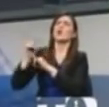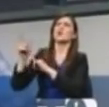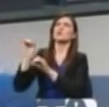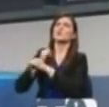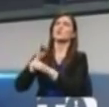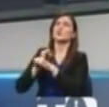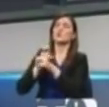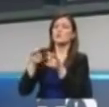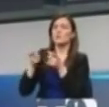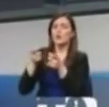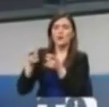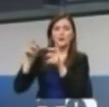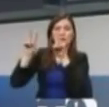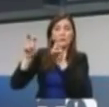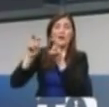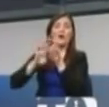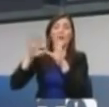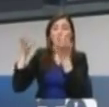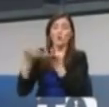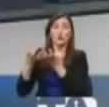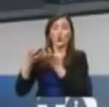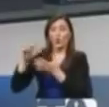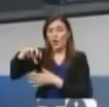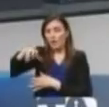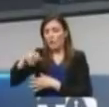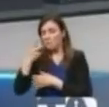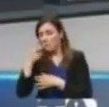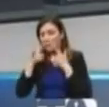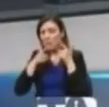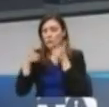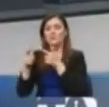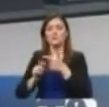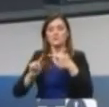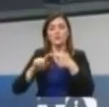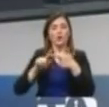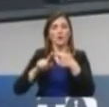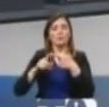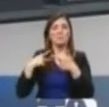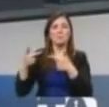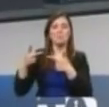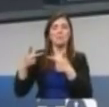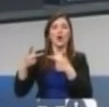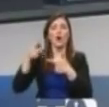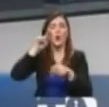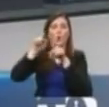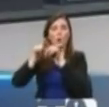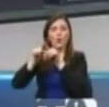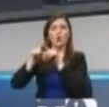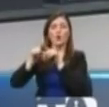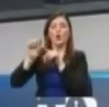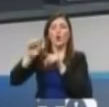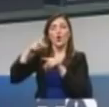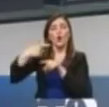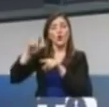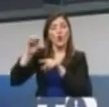en 130 países. Premios son entregados por Pacto Global, la red Pacto Global Ecuador, que están en función del cumplimiento